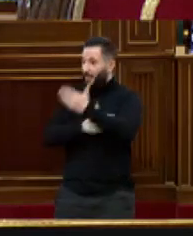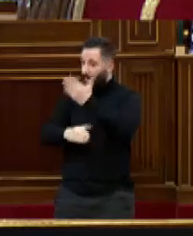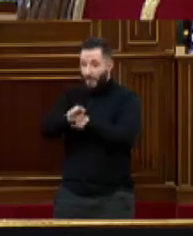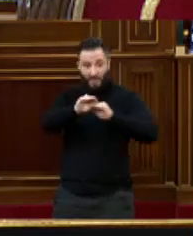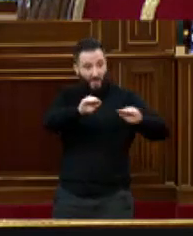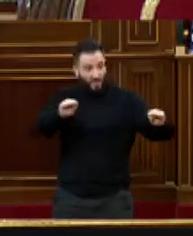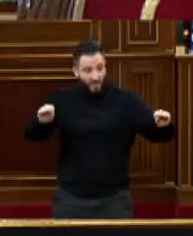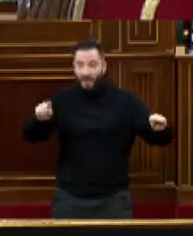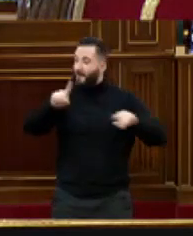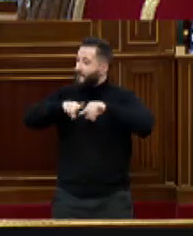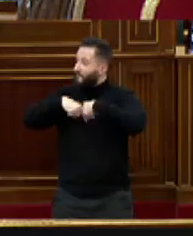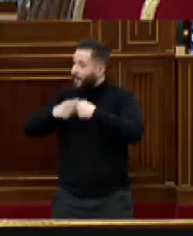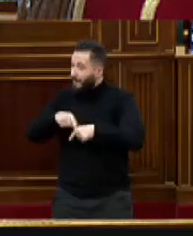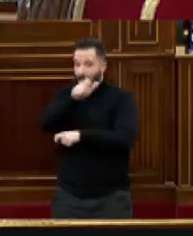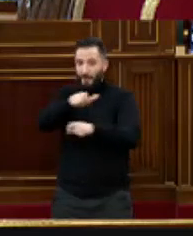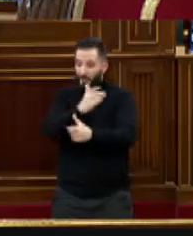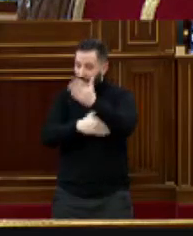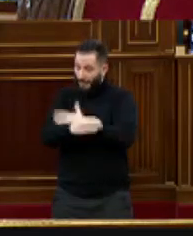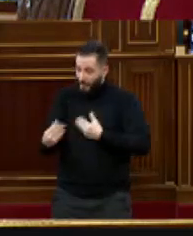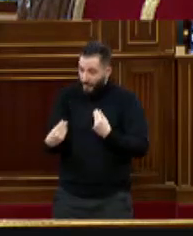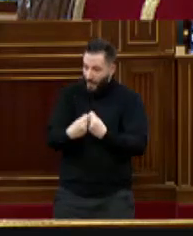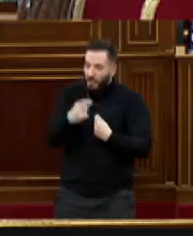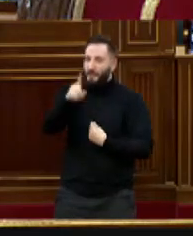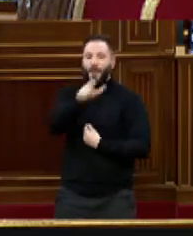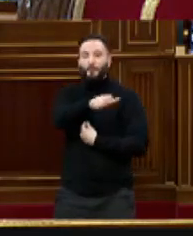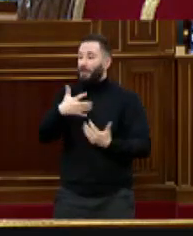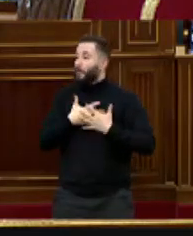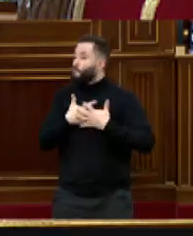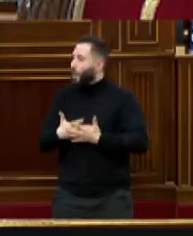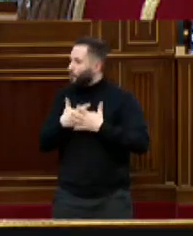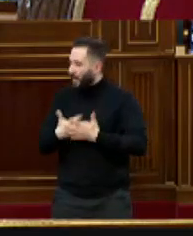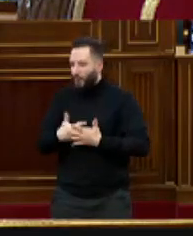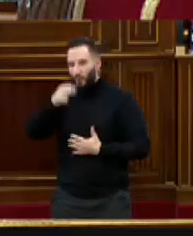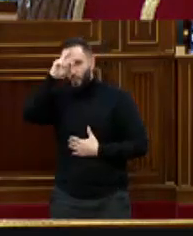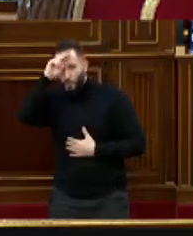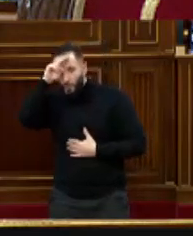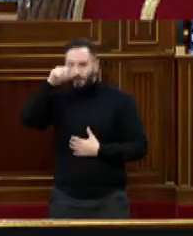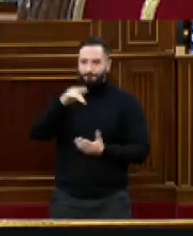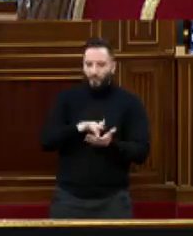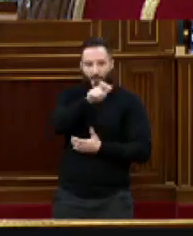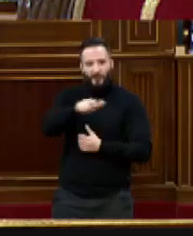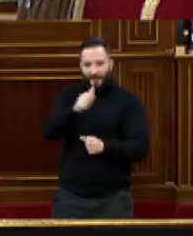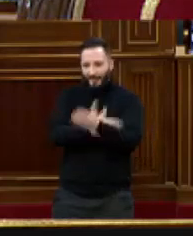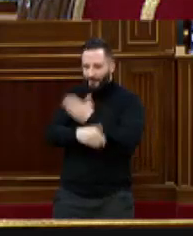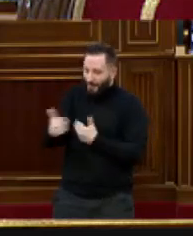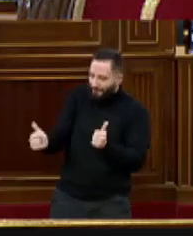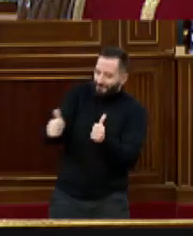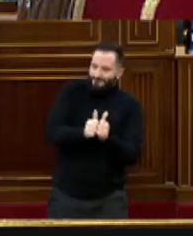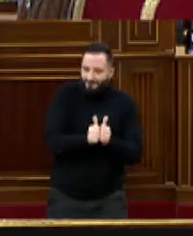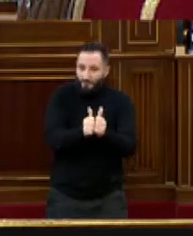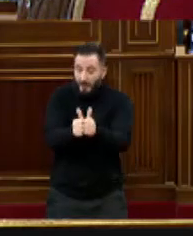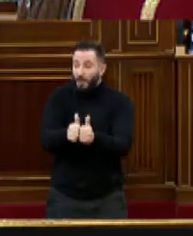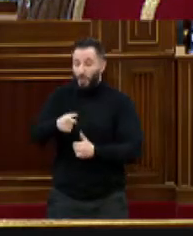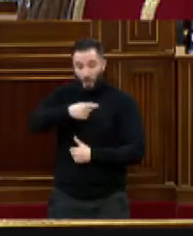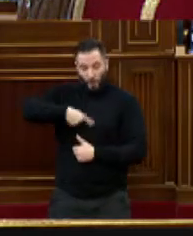por familias de personas con discapacidad por el voluntariado que se preocupa y ocupa de las personas con discapacidad vamos